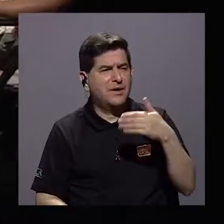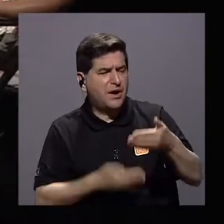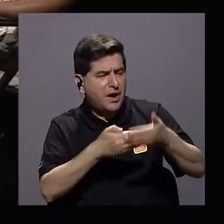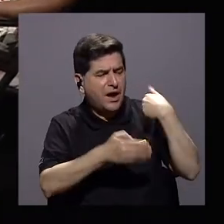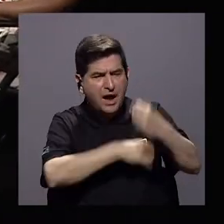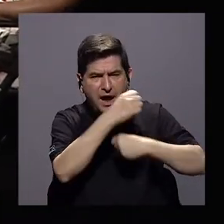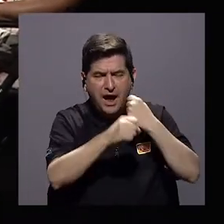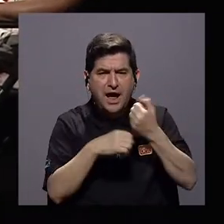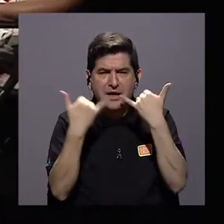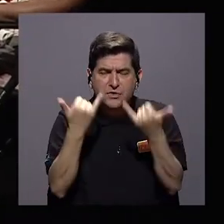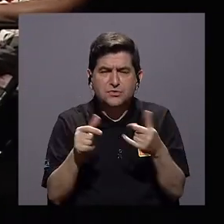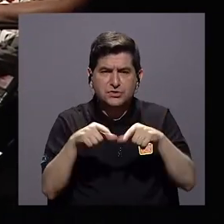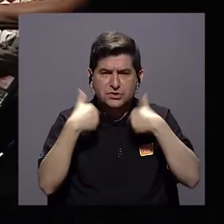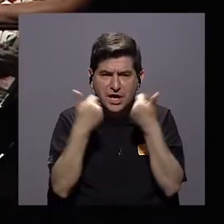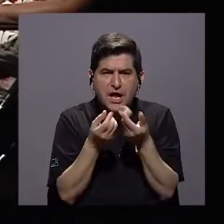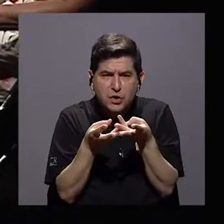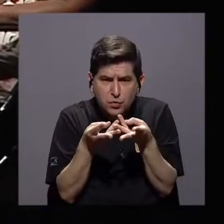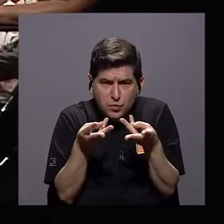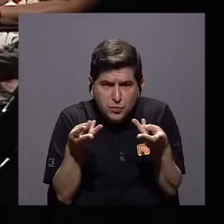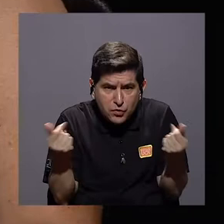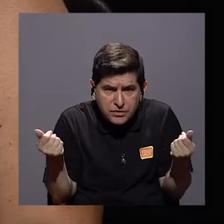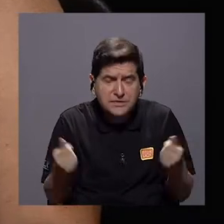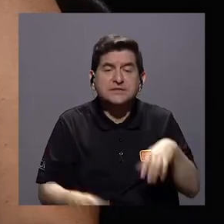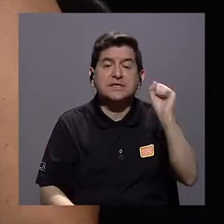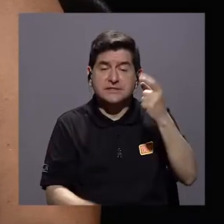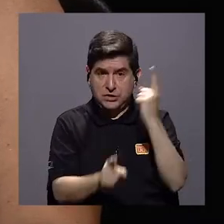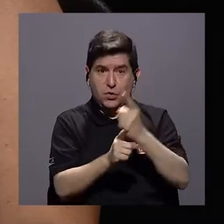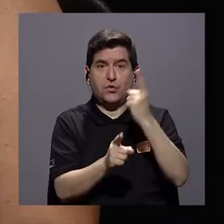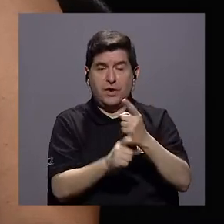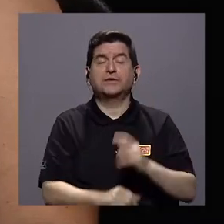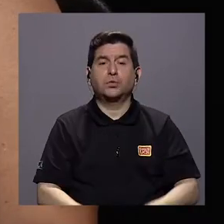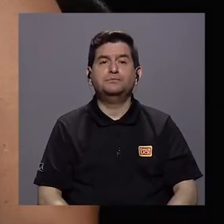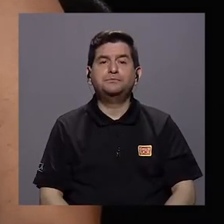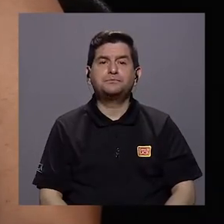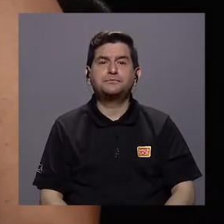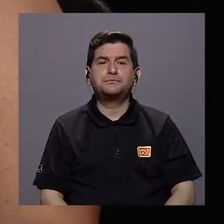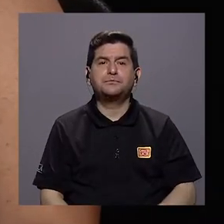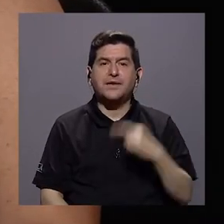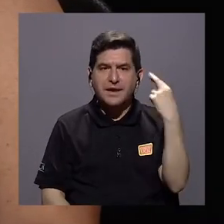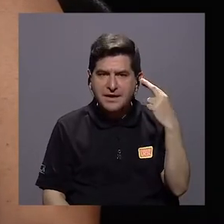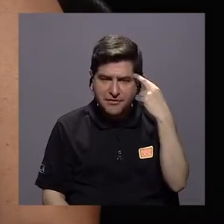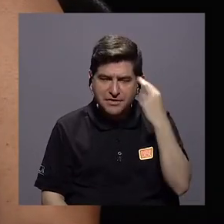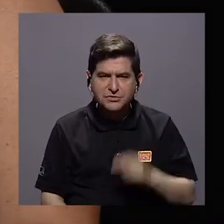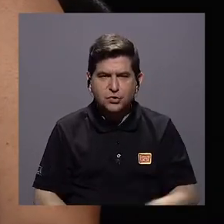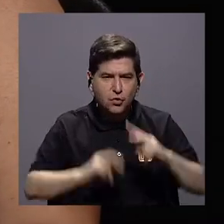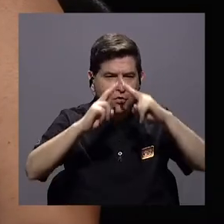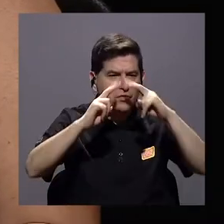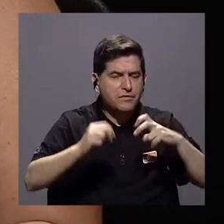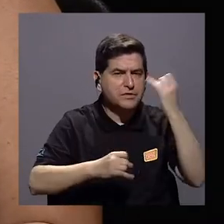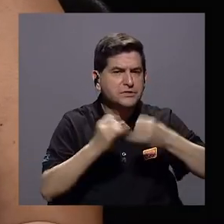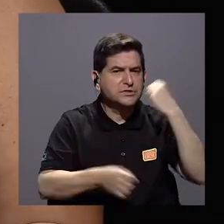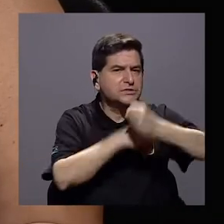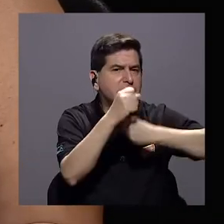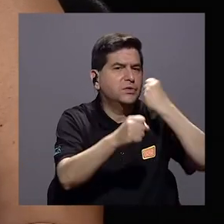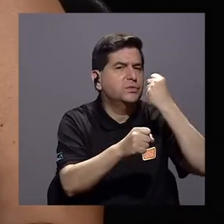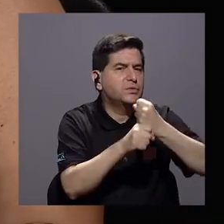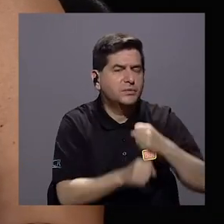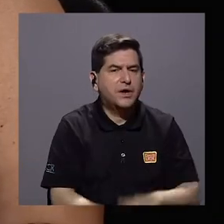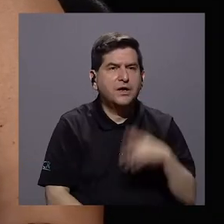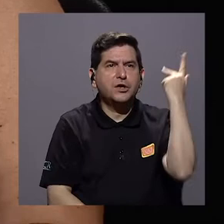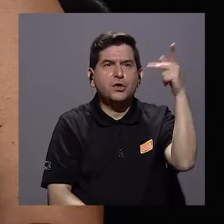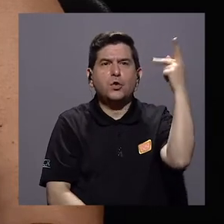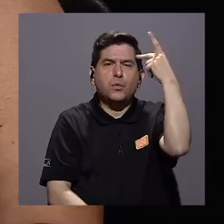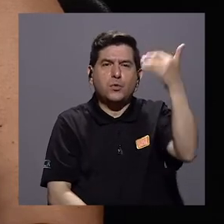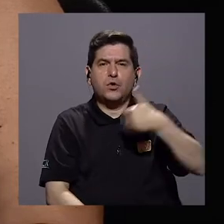desde hace muchos años lo vienen desmantelando al sector. Efectivamente, así es. porque revise en los últimos años cuáles